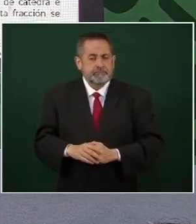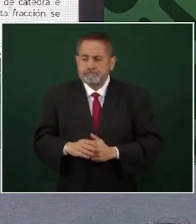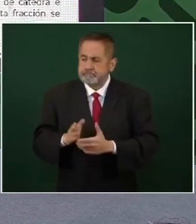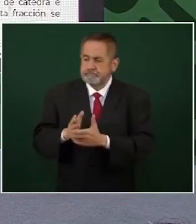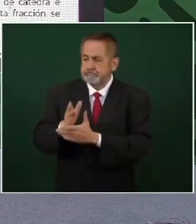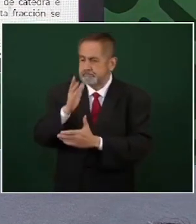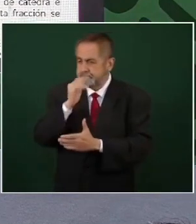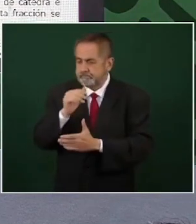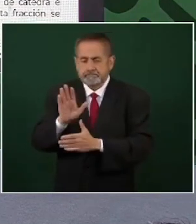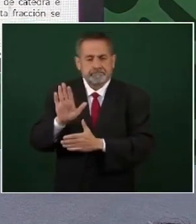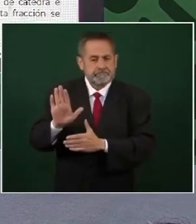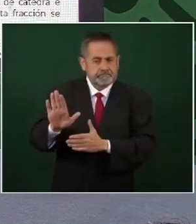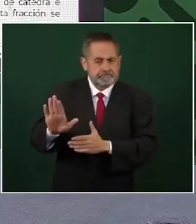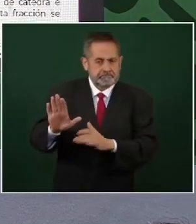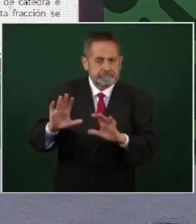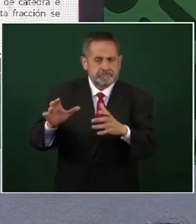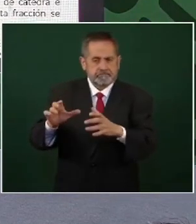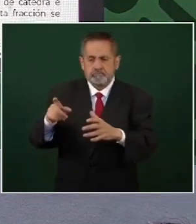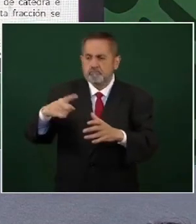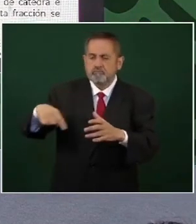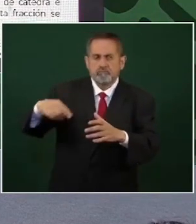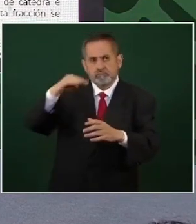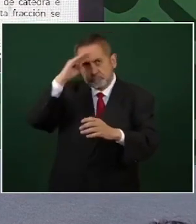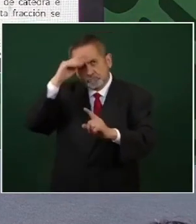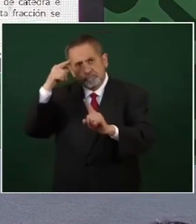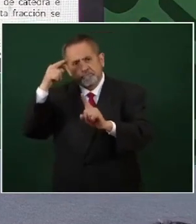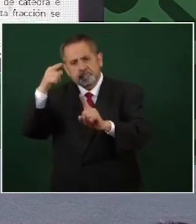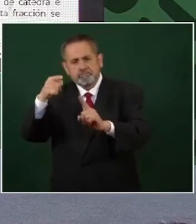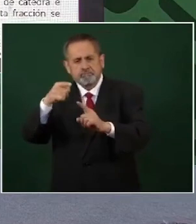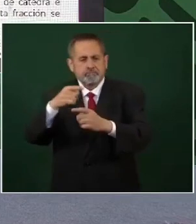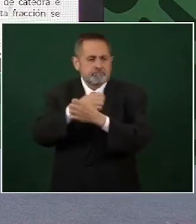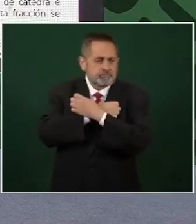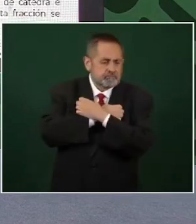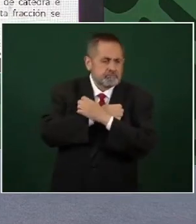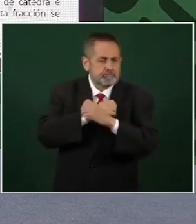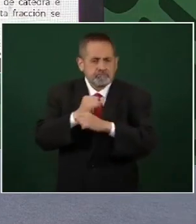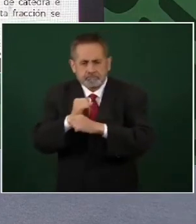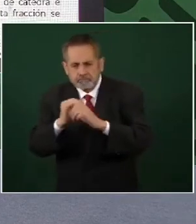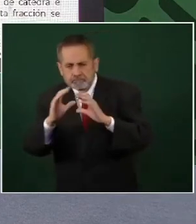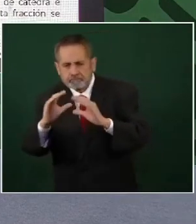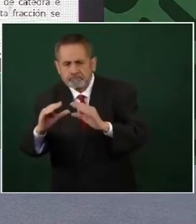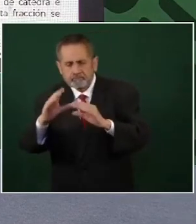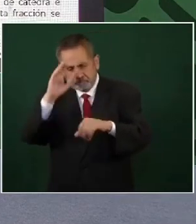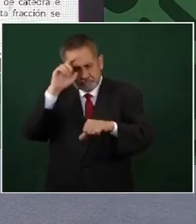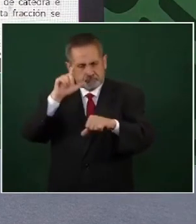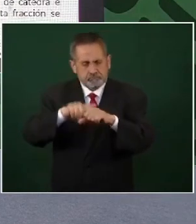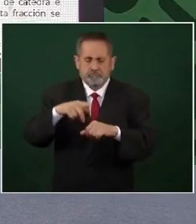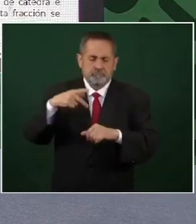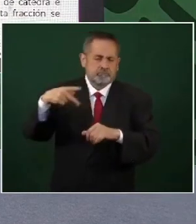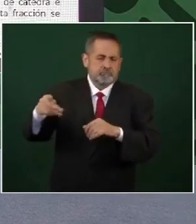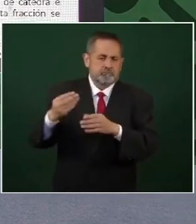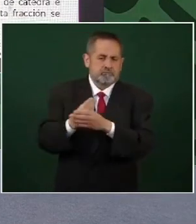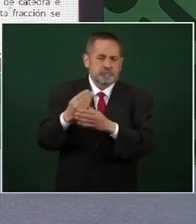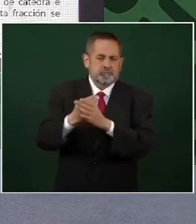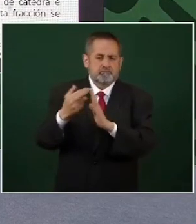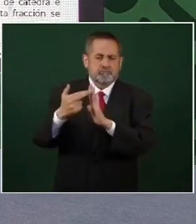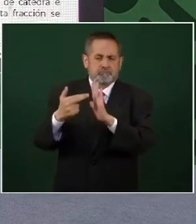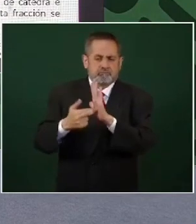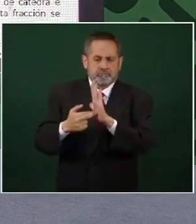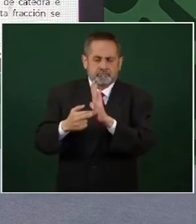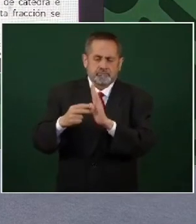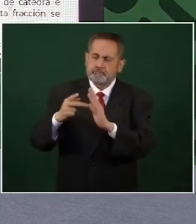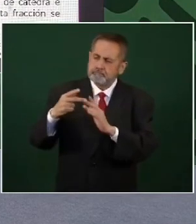Realizarán sus fines de educar, investigar y difundir la cultura de acuerdo con los principios de este